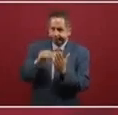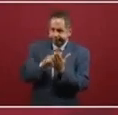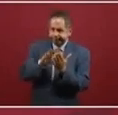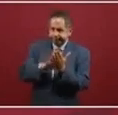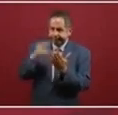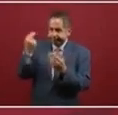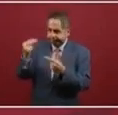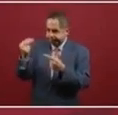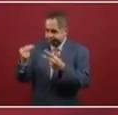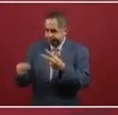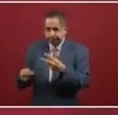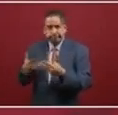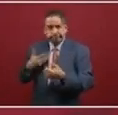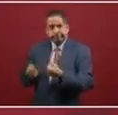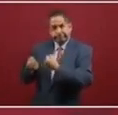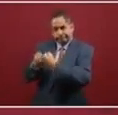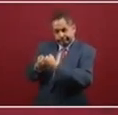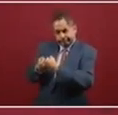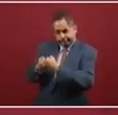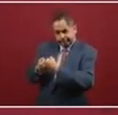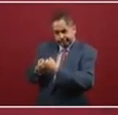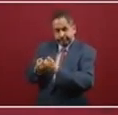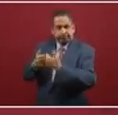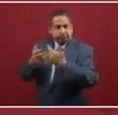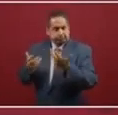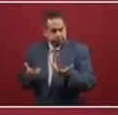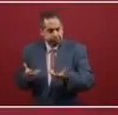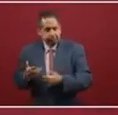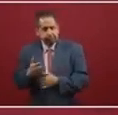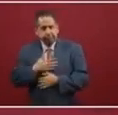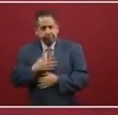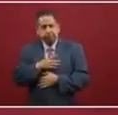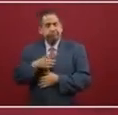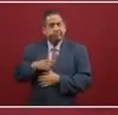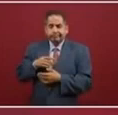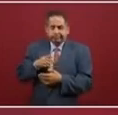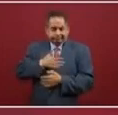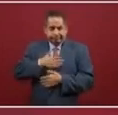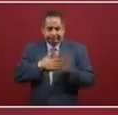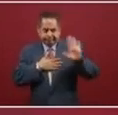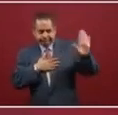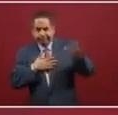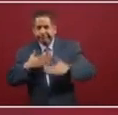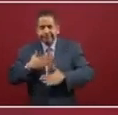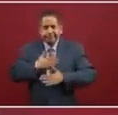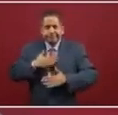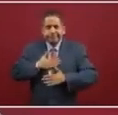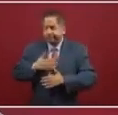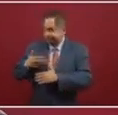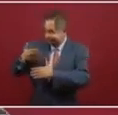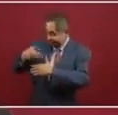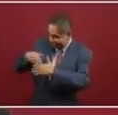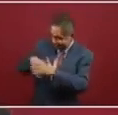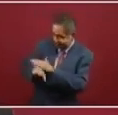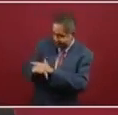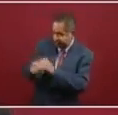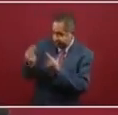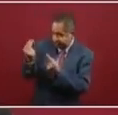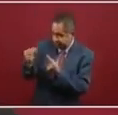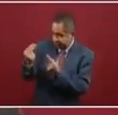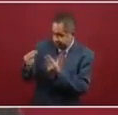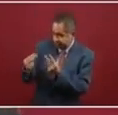Nosotros tenemos una frontera. Por razones propias tenemos que registrar a las personas que transcurren por nuestro